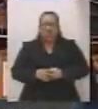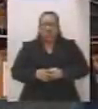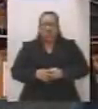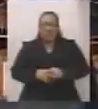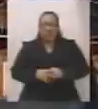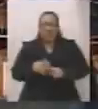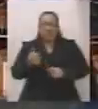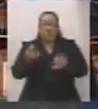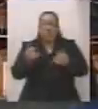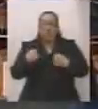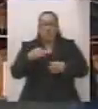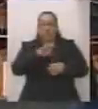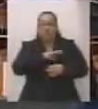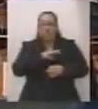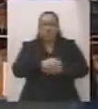de condecoración